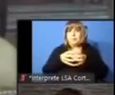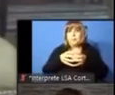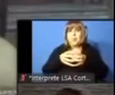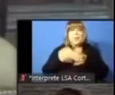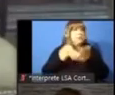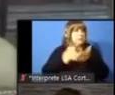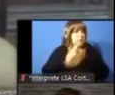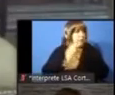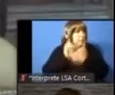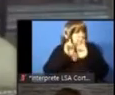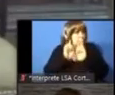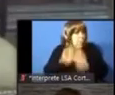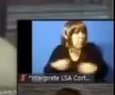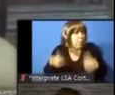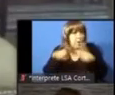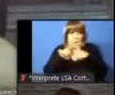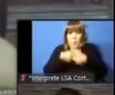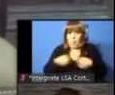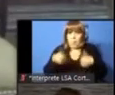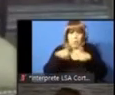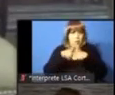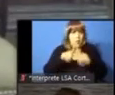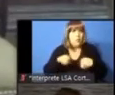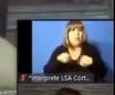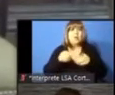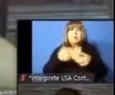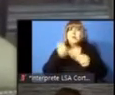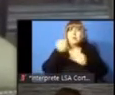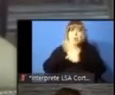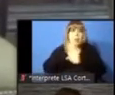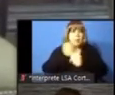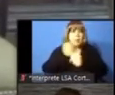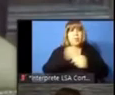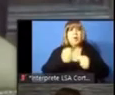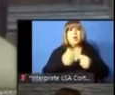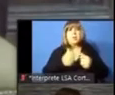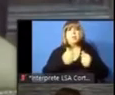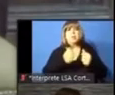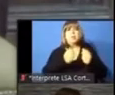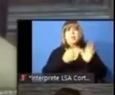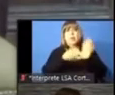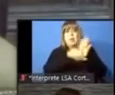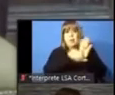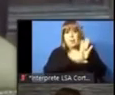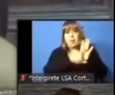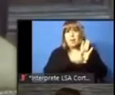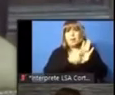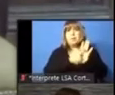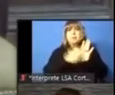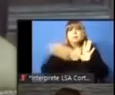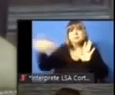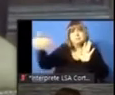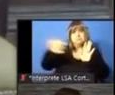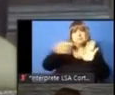permanente. Hemos aprobado todas las leyes que ha mandado el